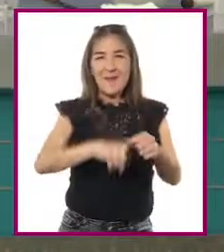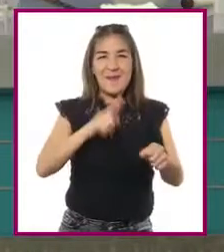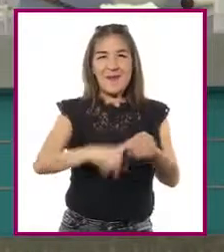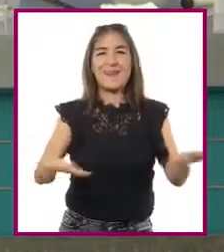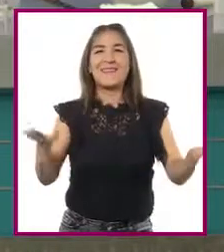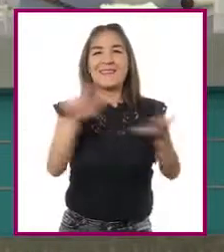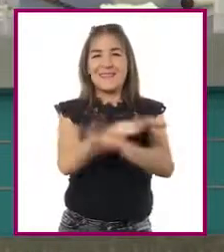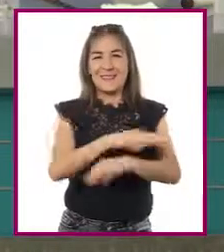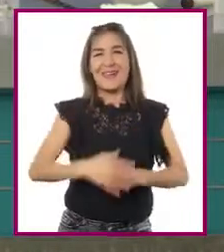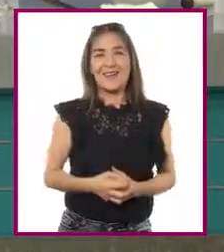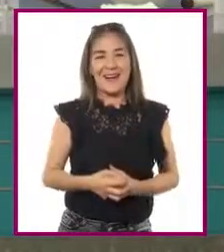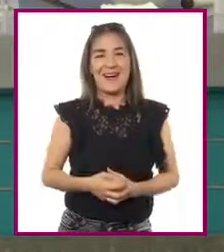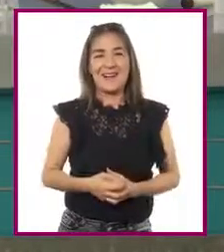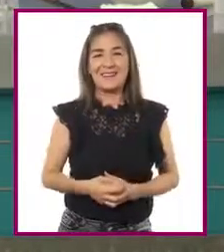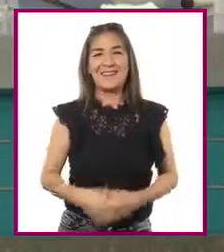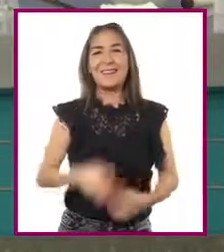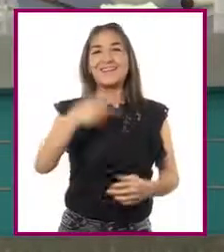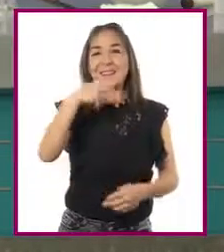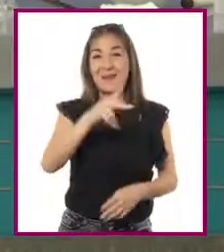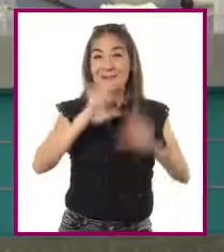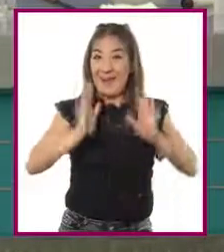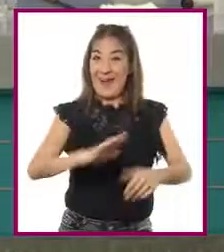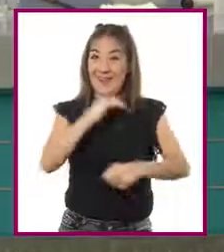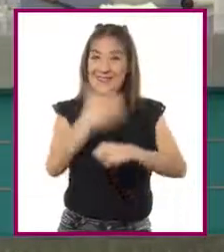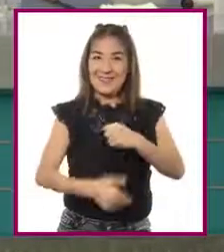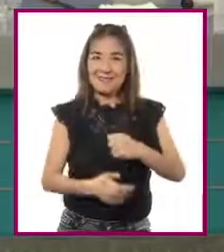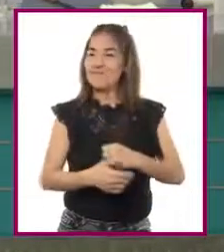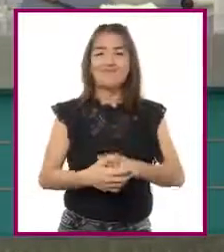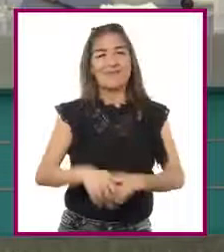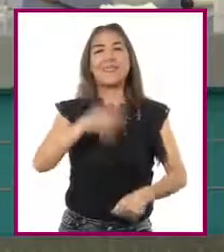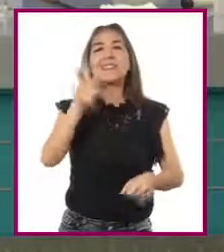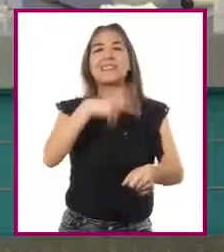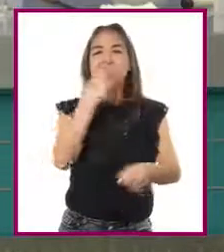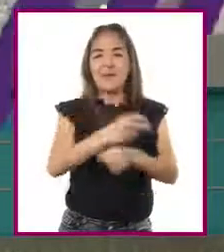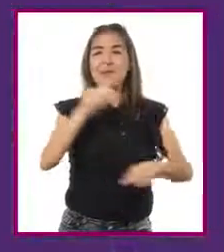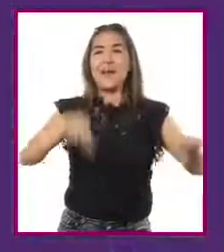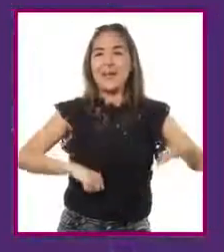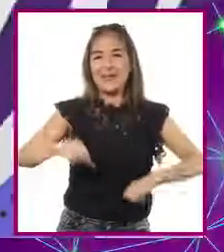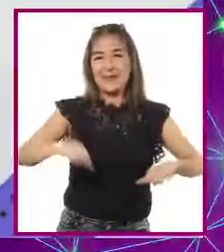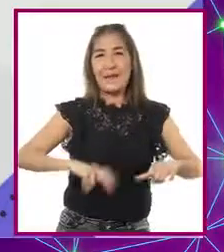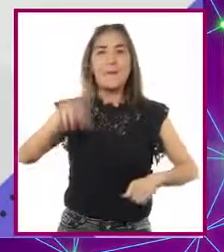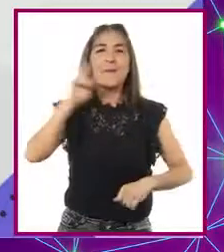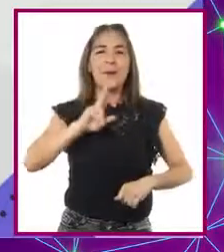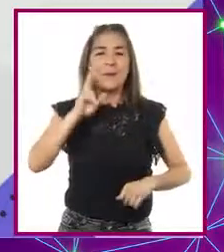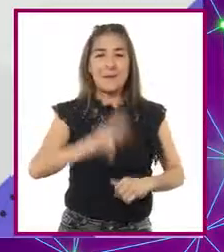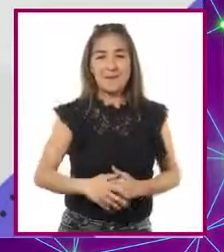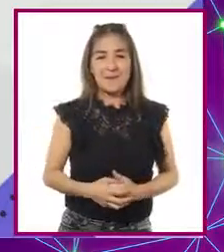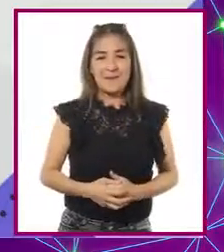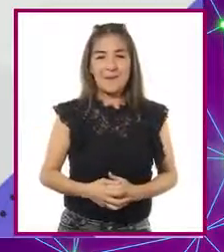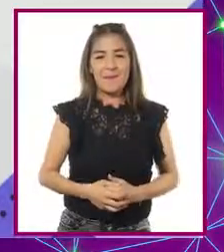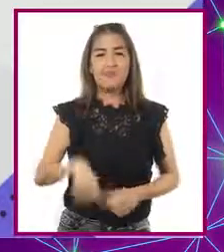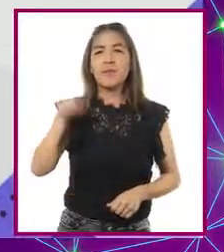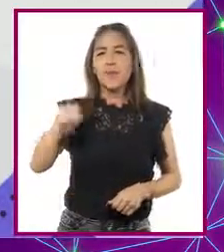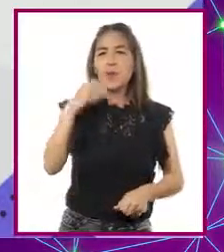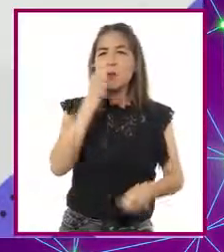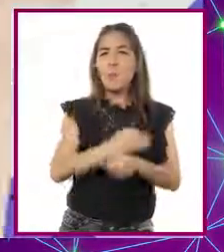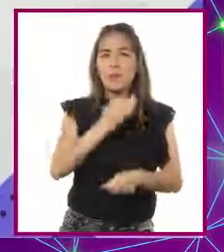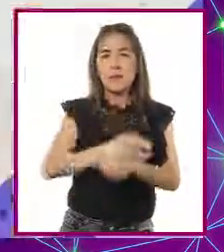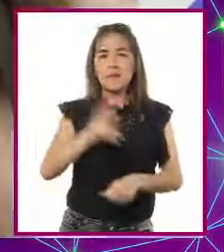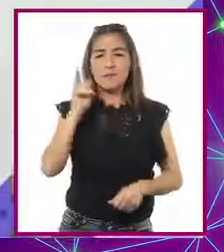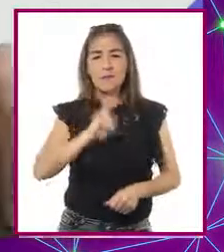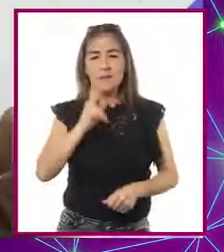de óxido-reducción. Pero no hemos terminado. Vayamos a la segunda actividad experimental, maestro. Para esta actividad